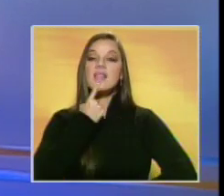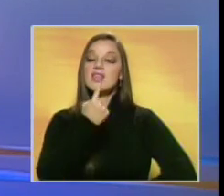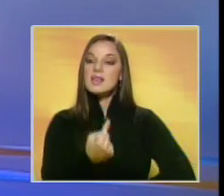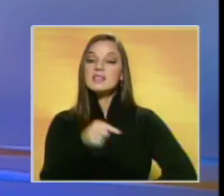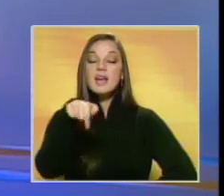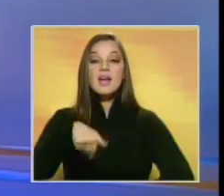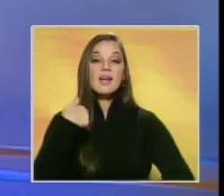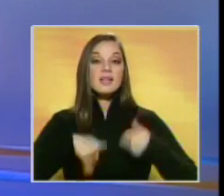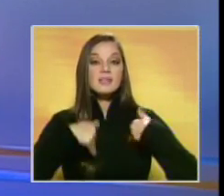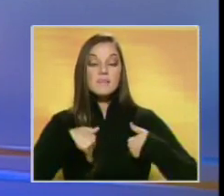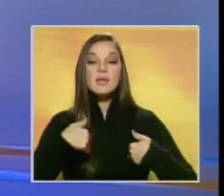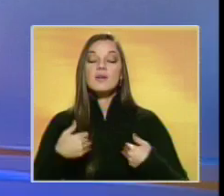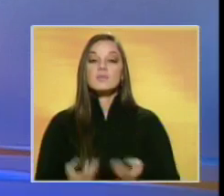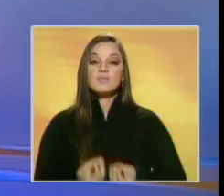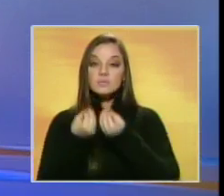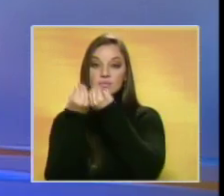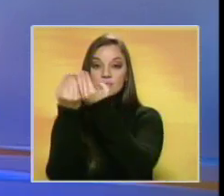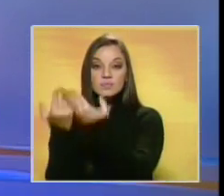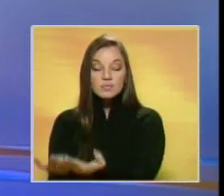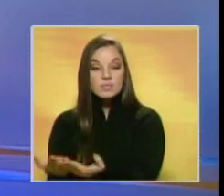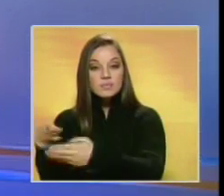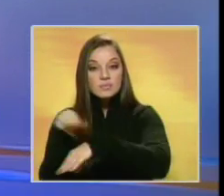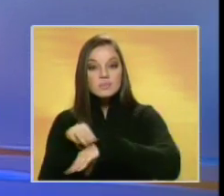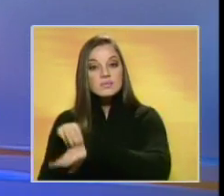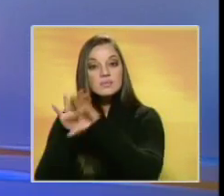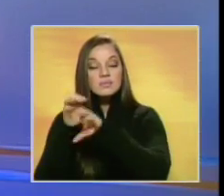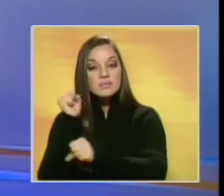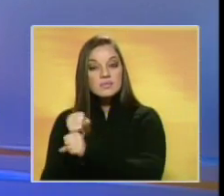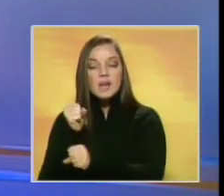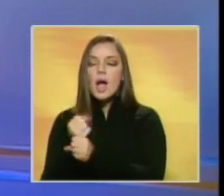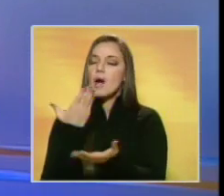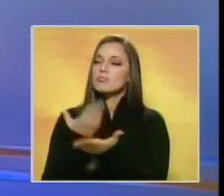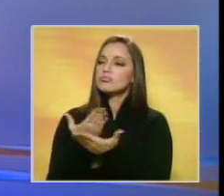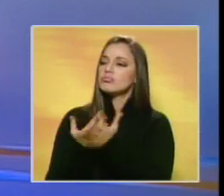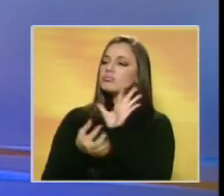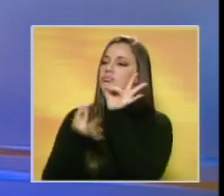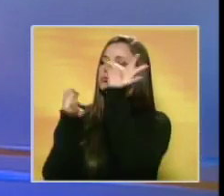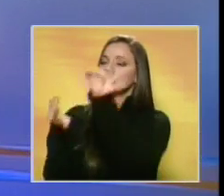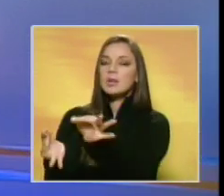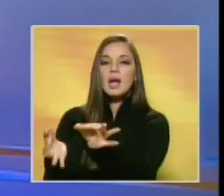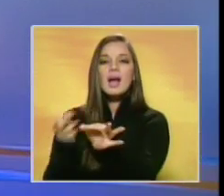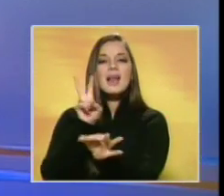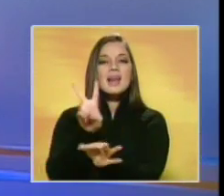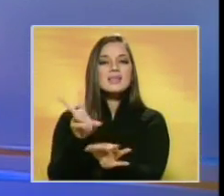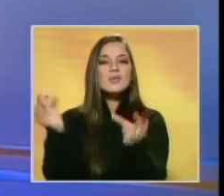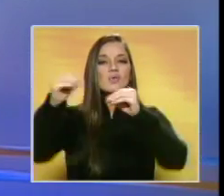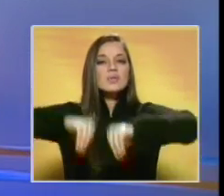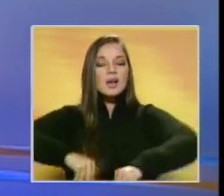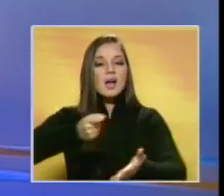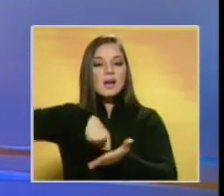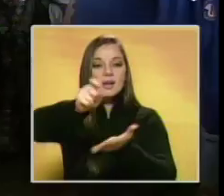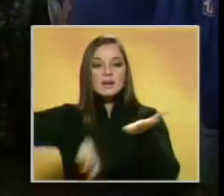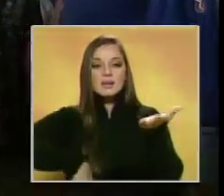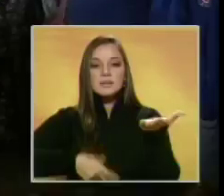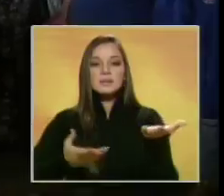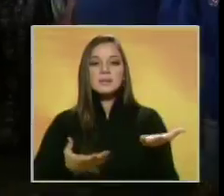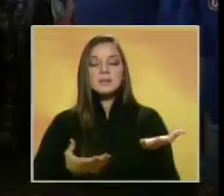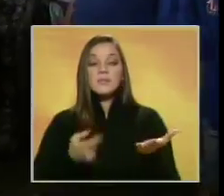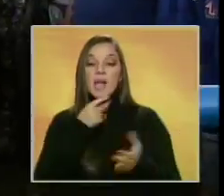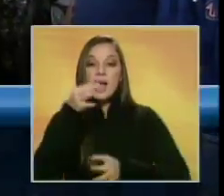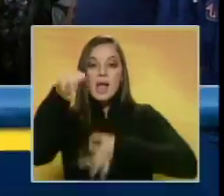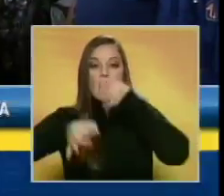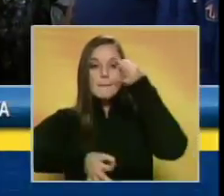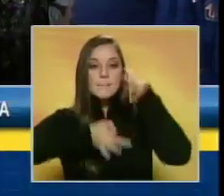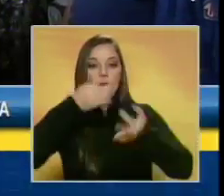que este miércoles fue entregada ante el Ministerio del Trabajo la propuesta de la segunda convención colectiva para el sector universitario. Explicó